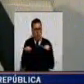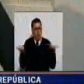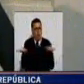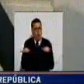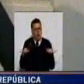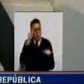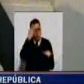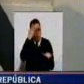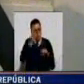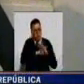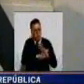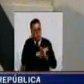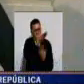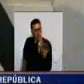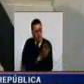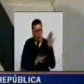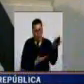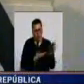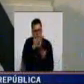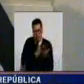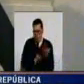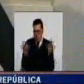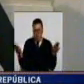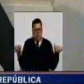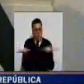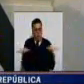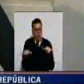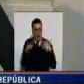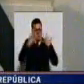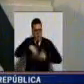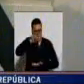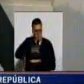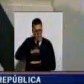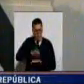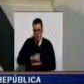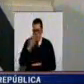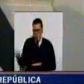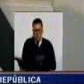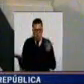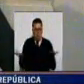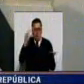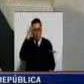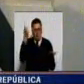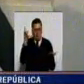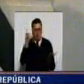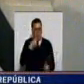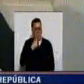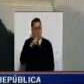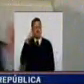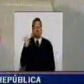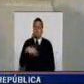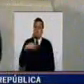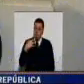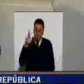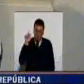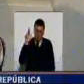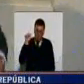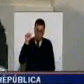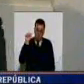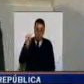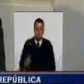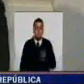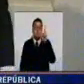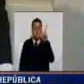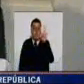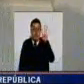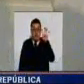están compitiendo entre ellas para ver cuál se queda con ese negocio? Pero ojo, y esta es la parte más grave. El 29 de